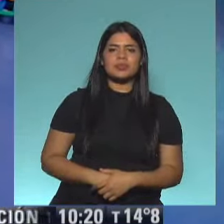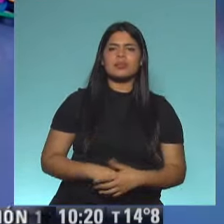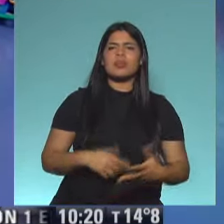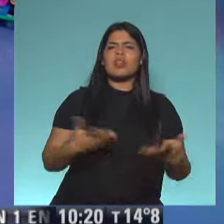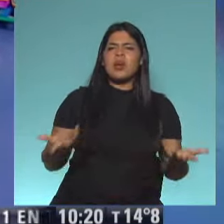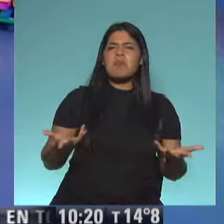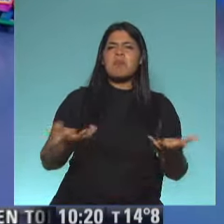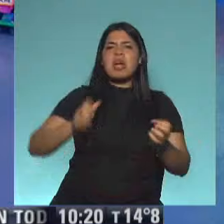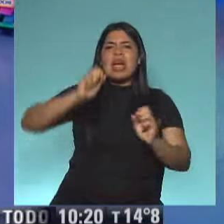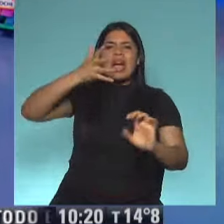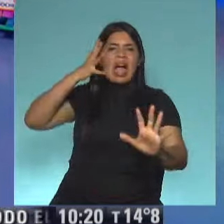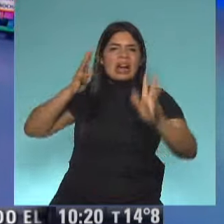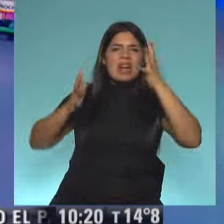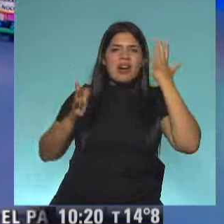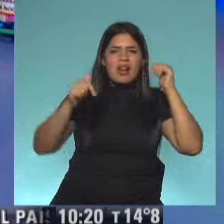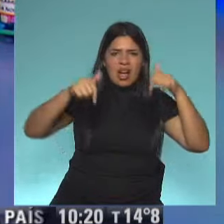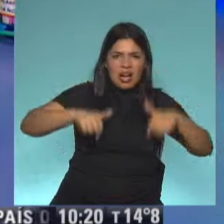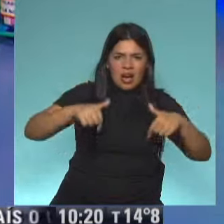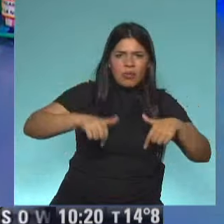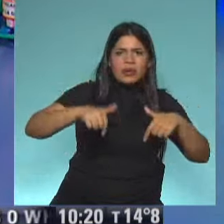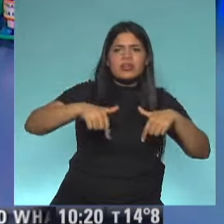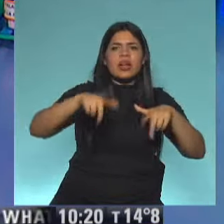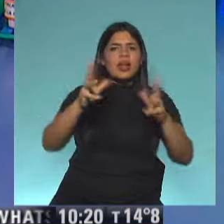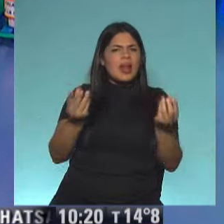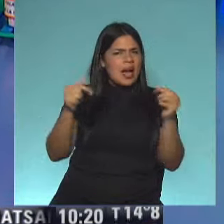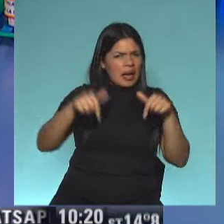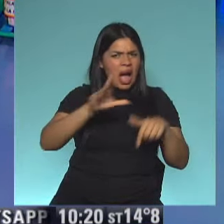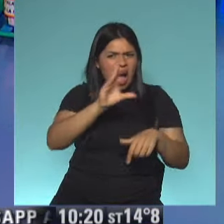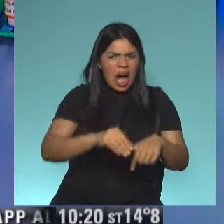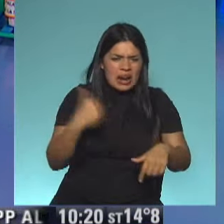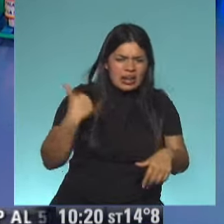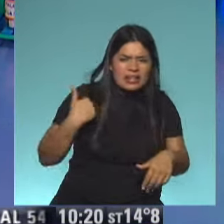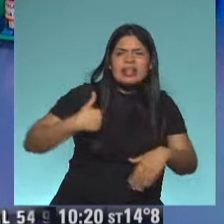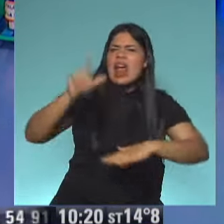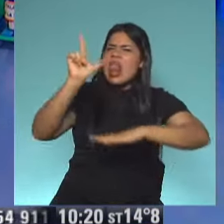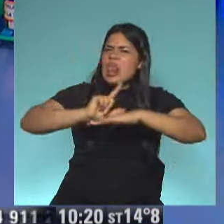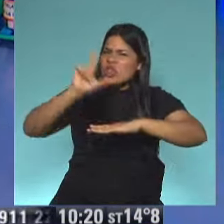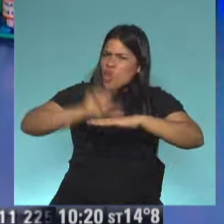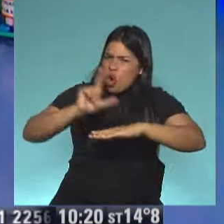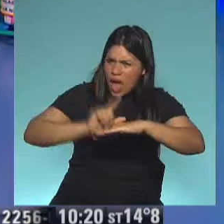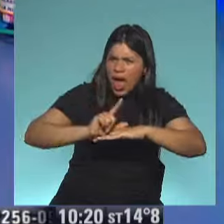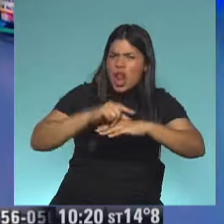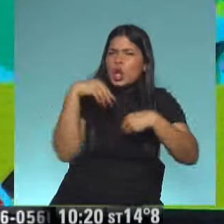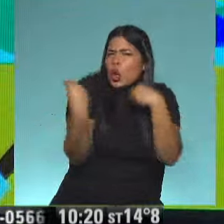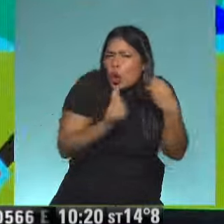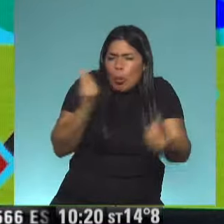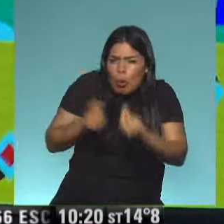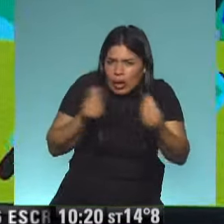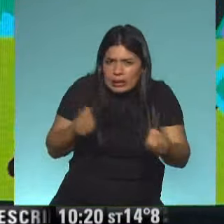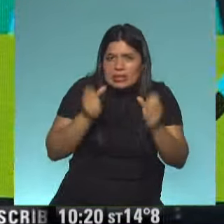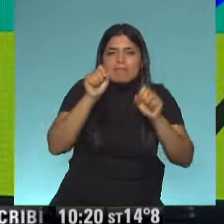es el carnaval en nuestro litoral? Bien. ¿Y cómo es el carnaval en la ciudad de Lincoln? Bien, oh, dos carnavales